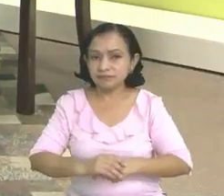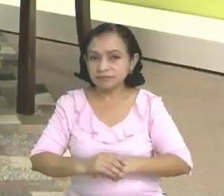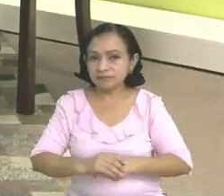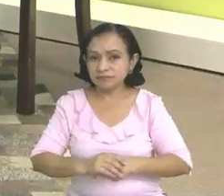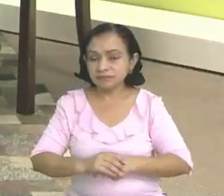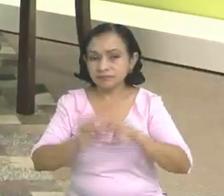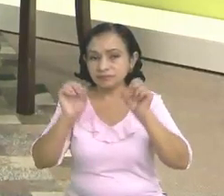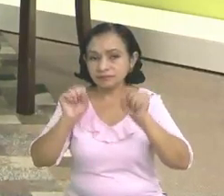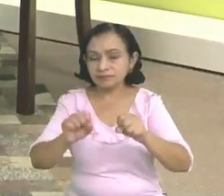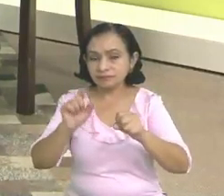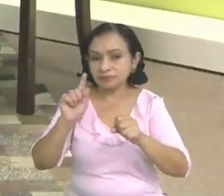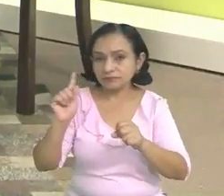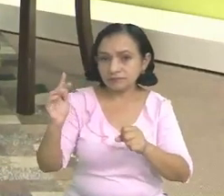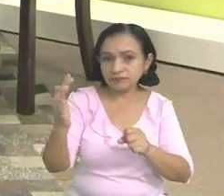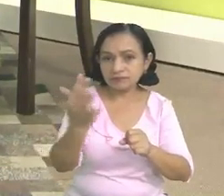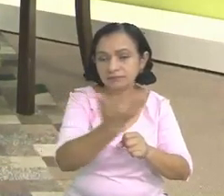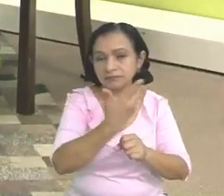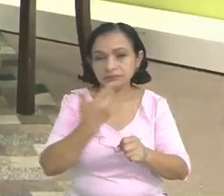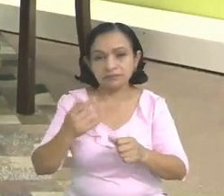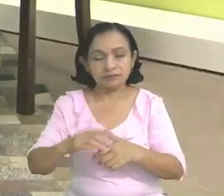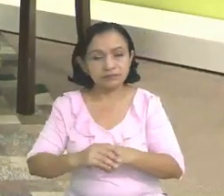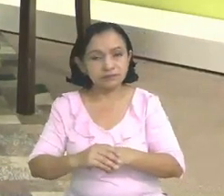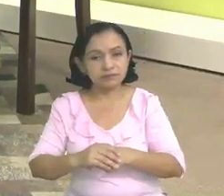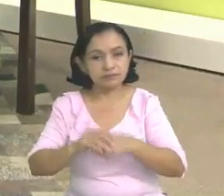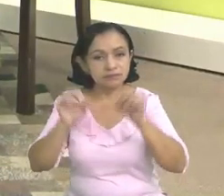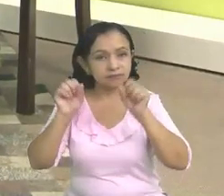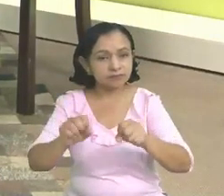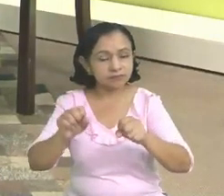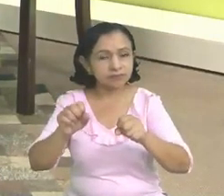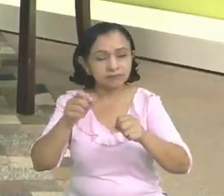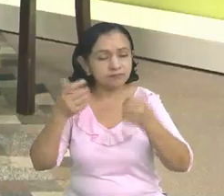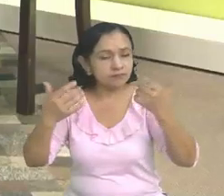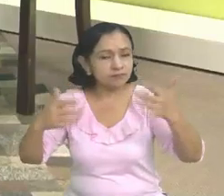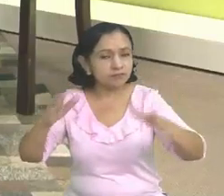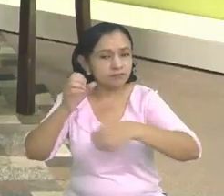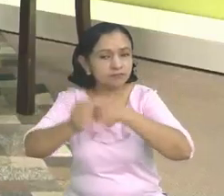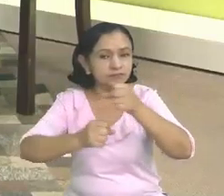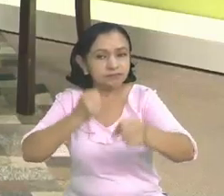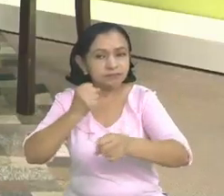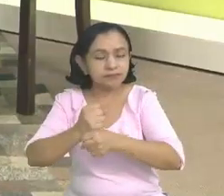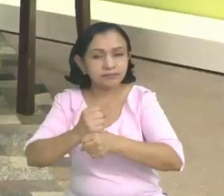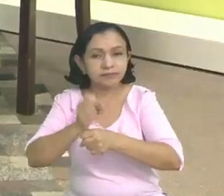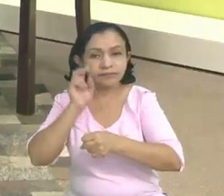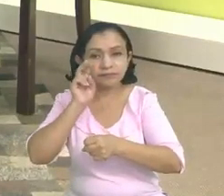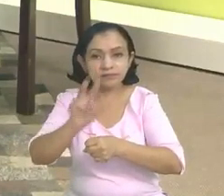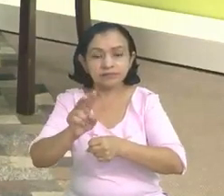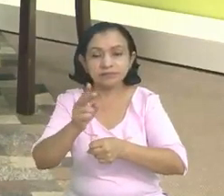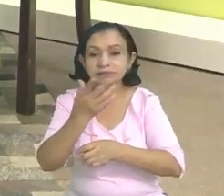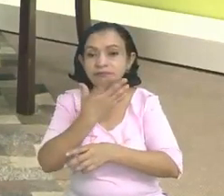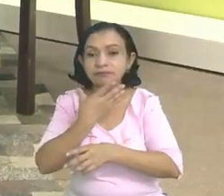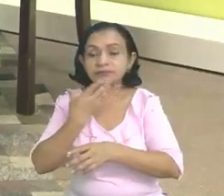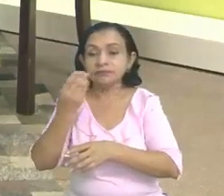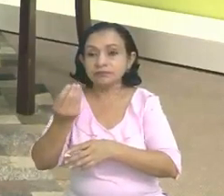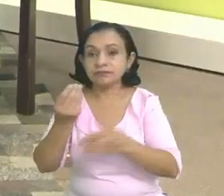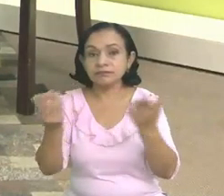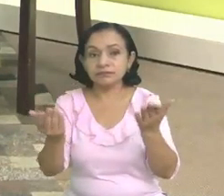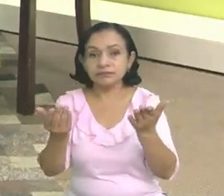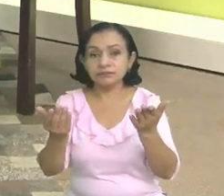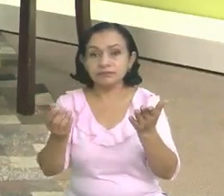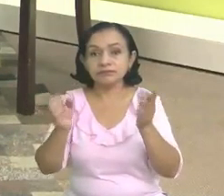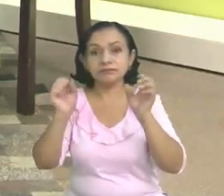Nos puede dar a todos. El trastorno adaptativo puede estar frecuente en cualquier edad, pero se visualiza más en los adolescentes precisamente por